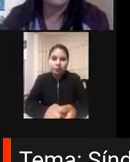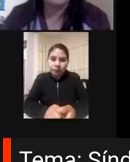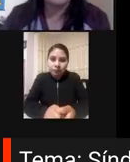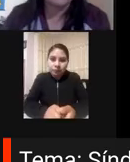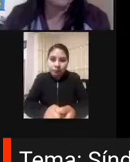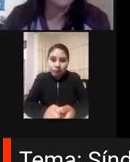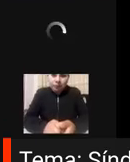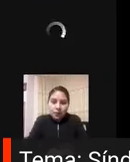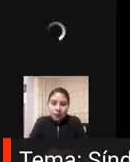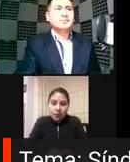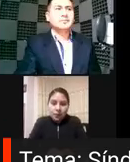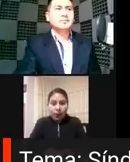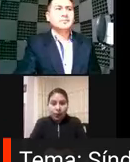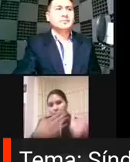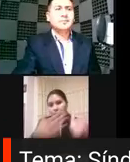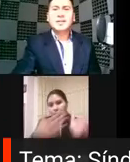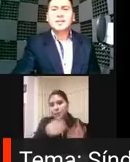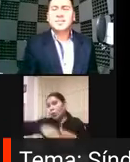Continuemos, por favor.